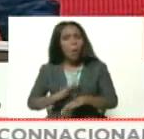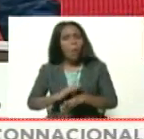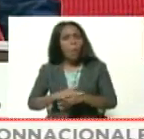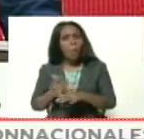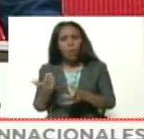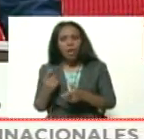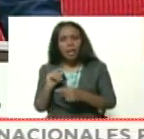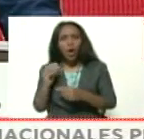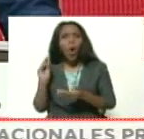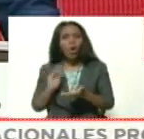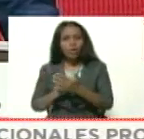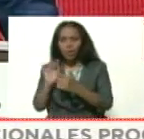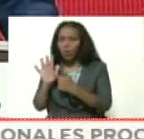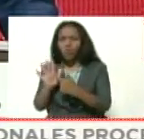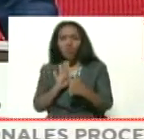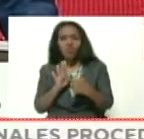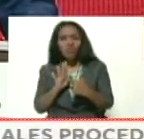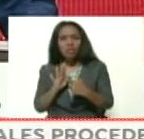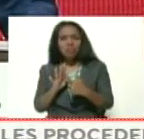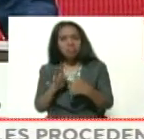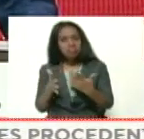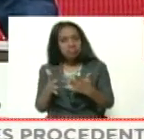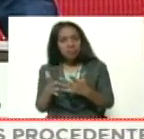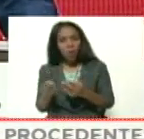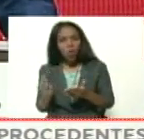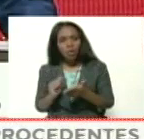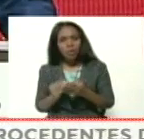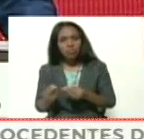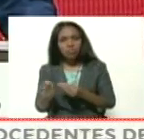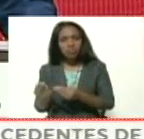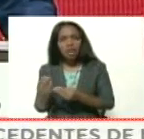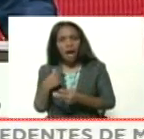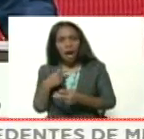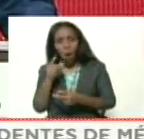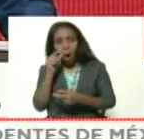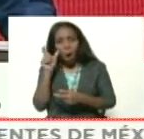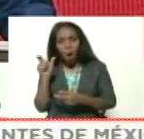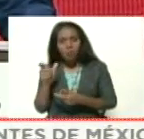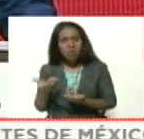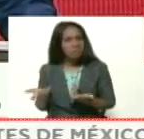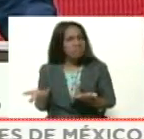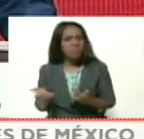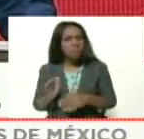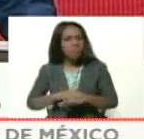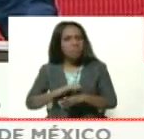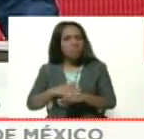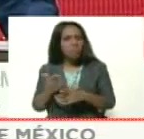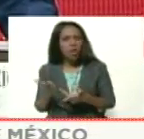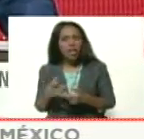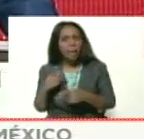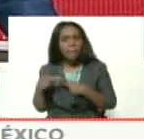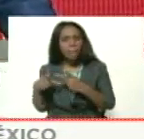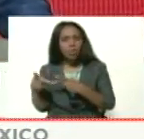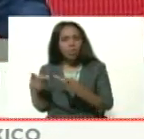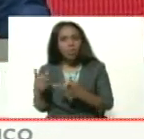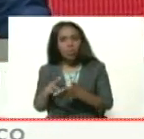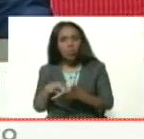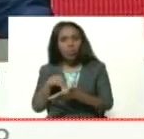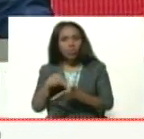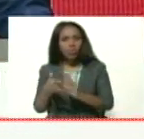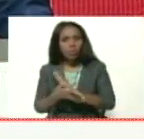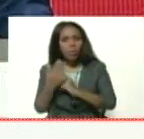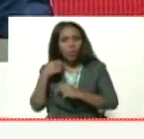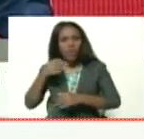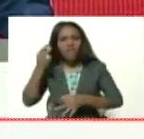a mostrar? ¿Será que se las devolvieron a Cliver Alcalá Cordones? ¿Por qué no hay un procedimiento ya levantado? ¿Por qué no hay un